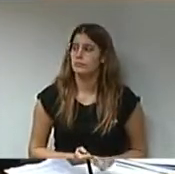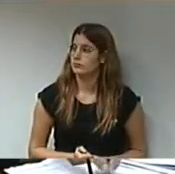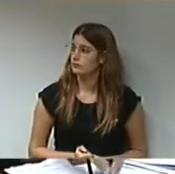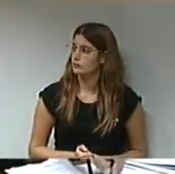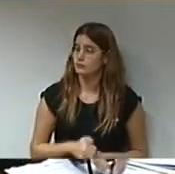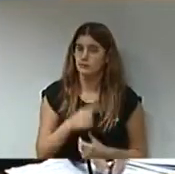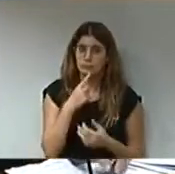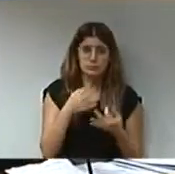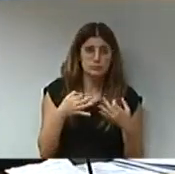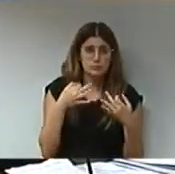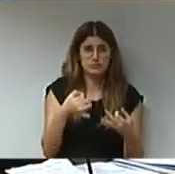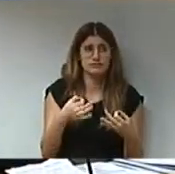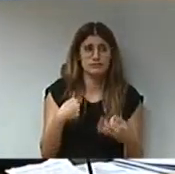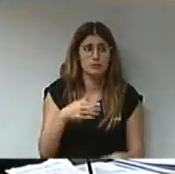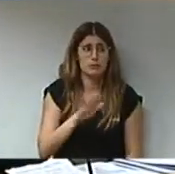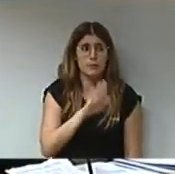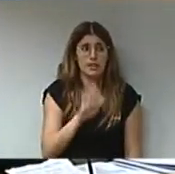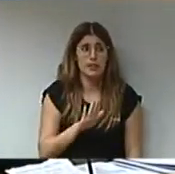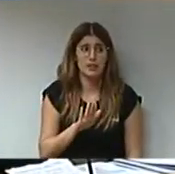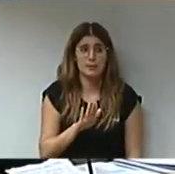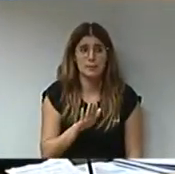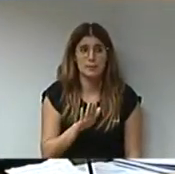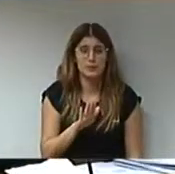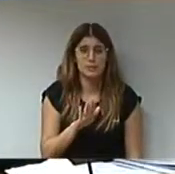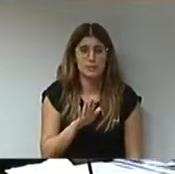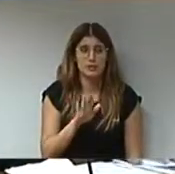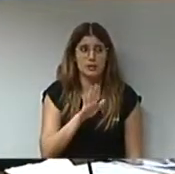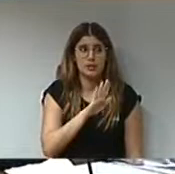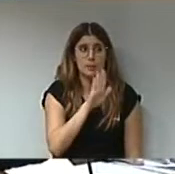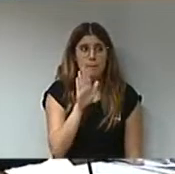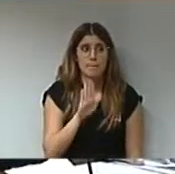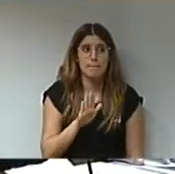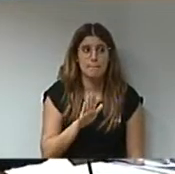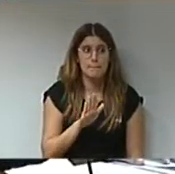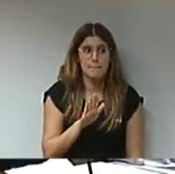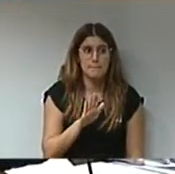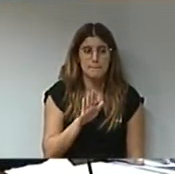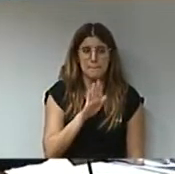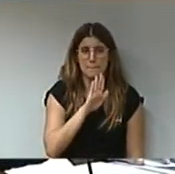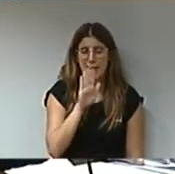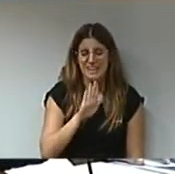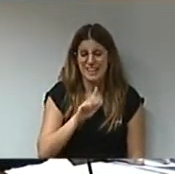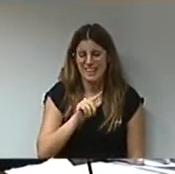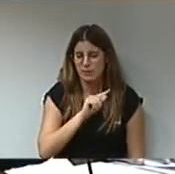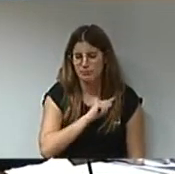Y siempre me ha parecido de una catadura moral